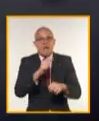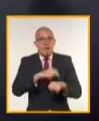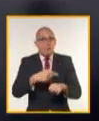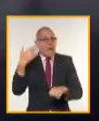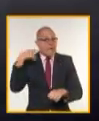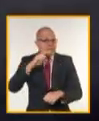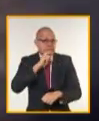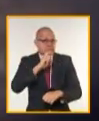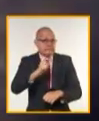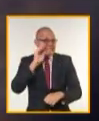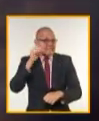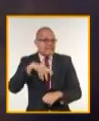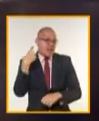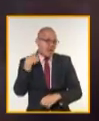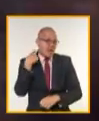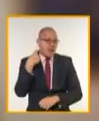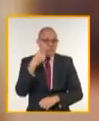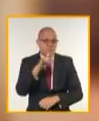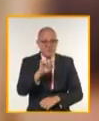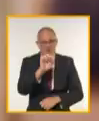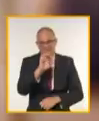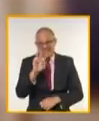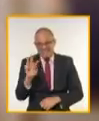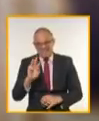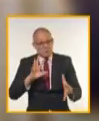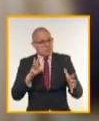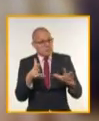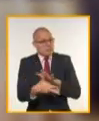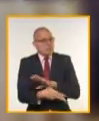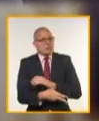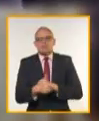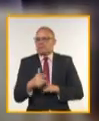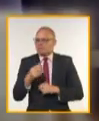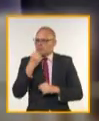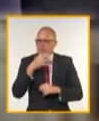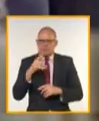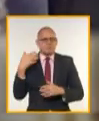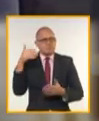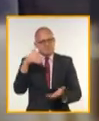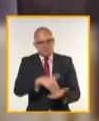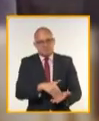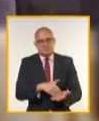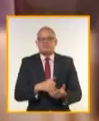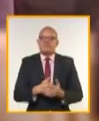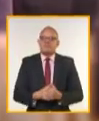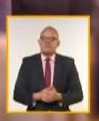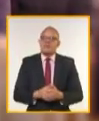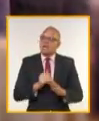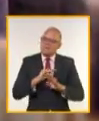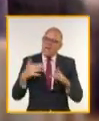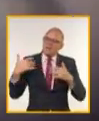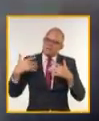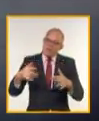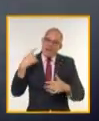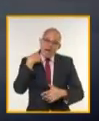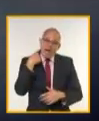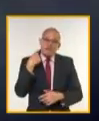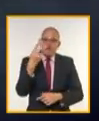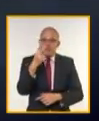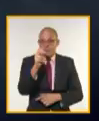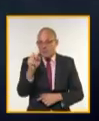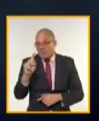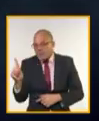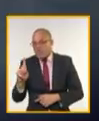económicamente complejo para la nación caribeña. Con su regreso en 2001 comenzaron a hacerse más frecuentes la cooperación y los